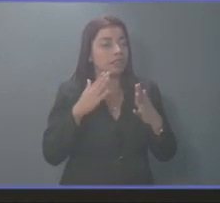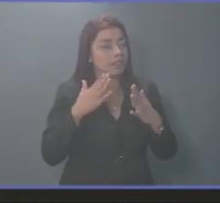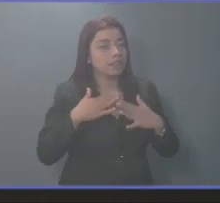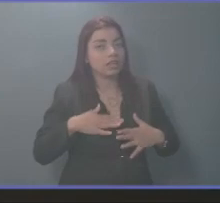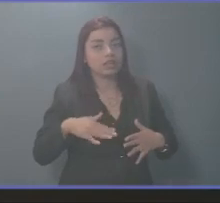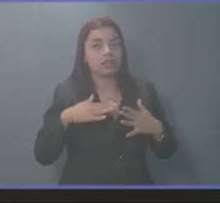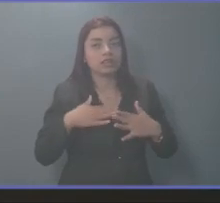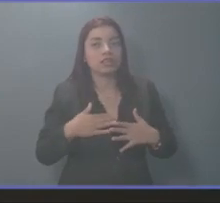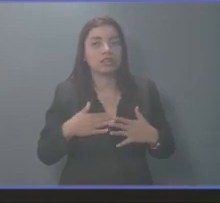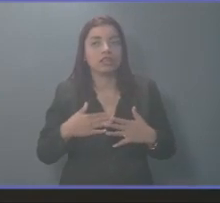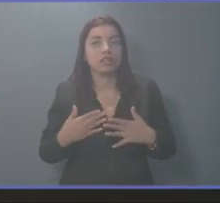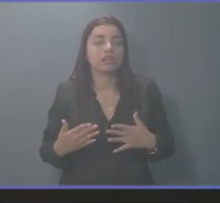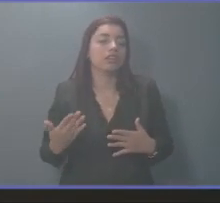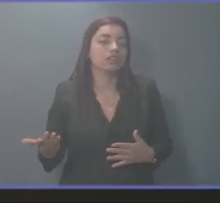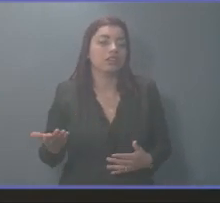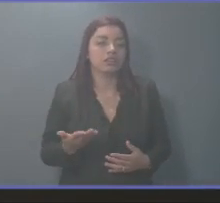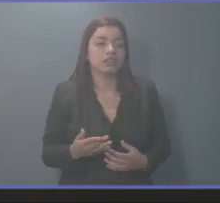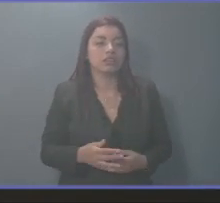de